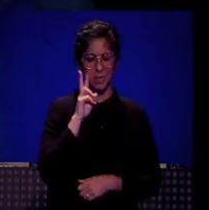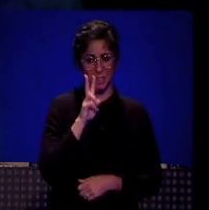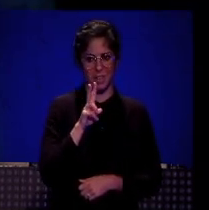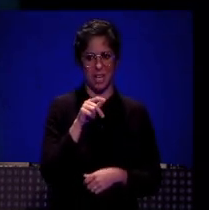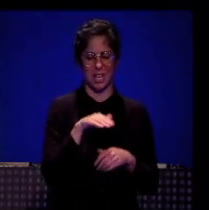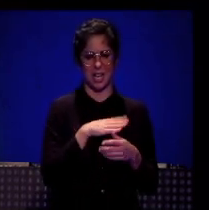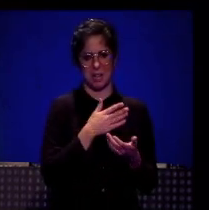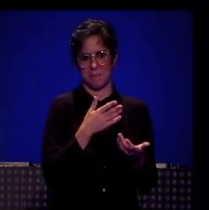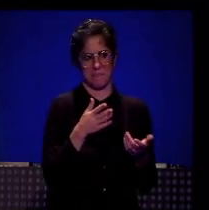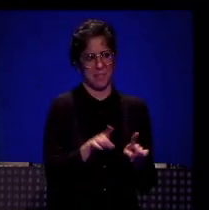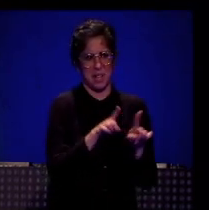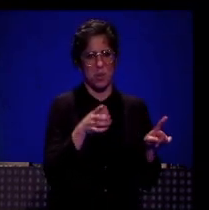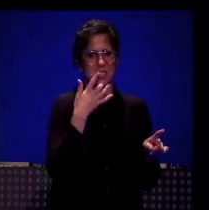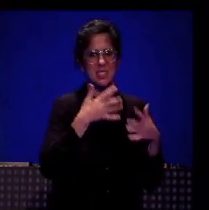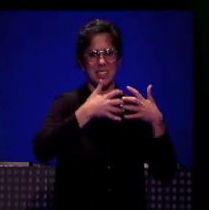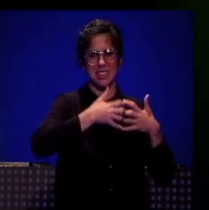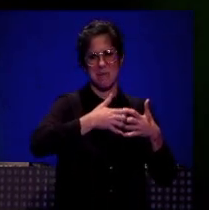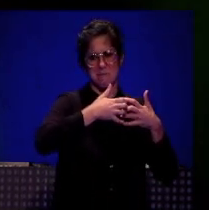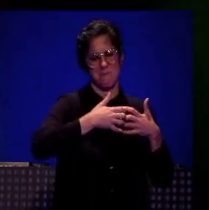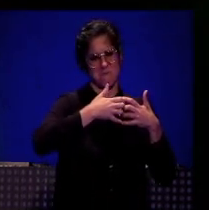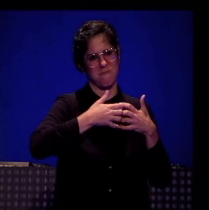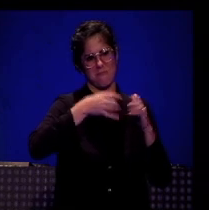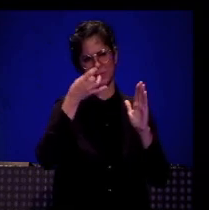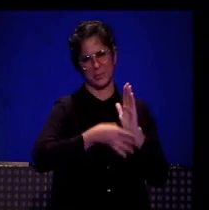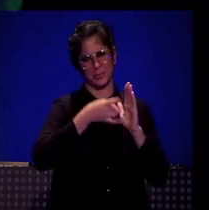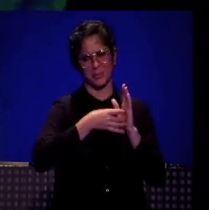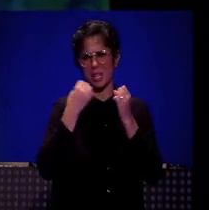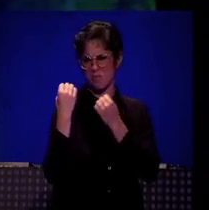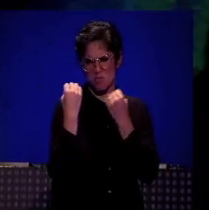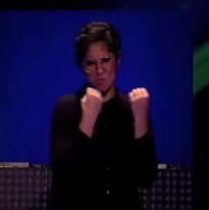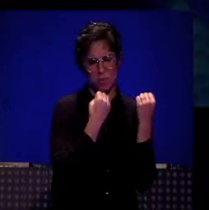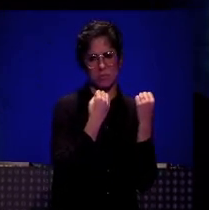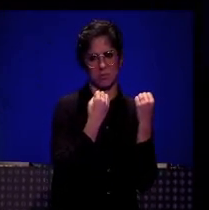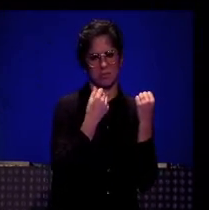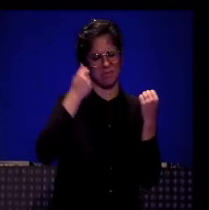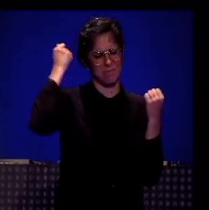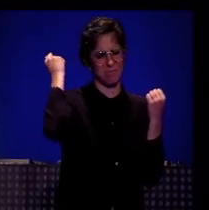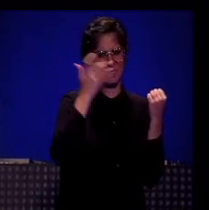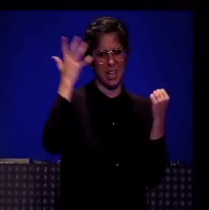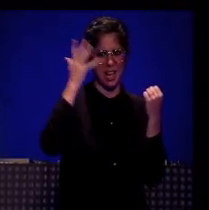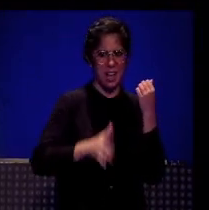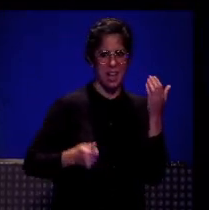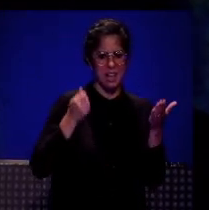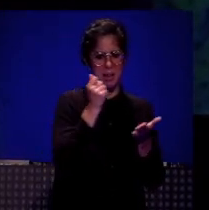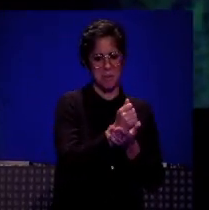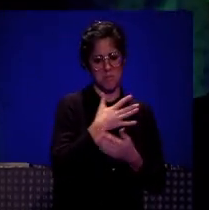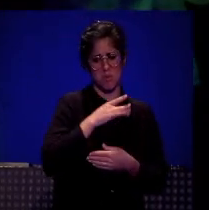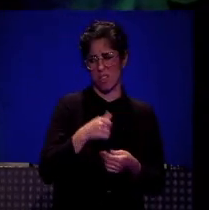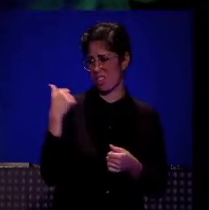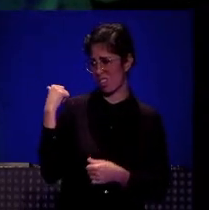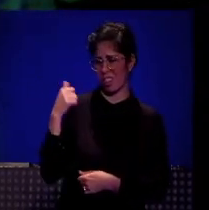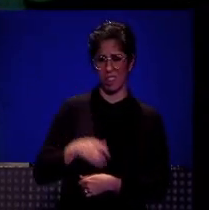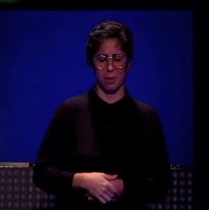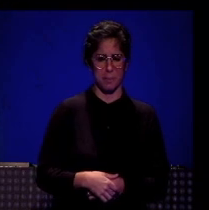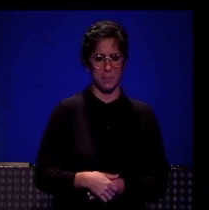muy buen equipo que tengamos nos podemos gastar un dineral pues siempre puede pasar que venga una partida da igual que tengas tu